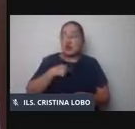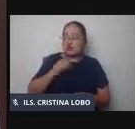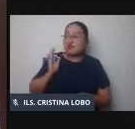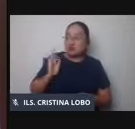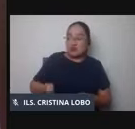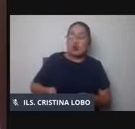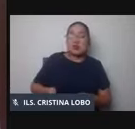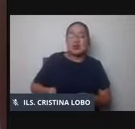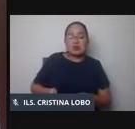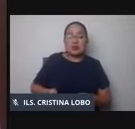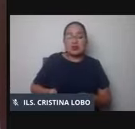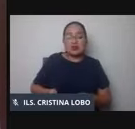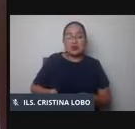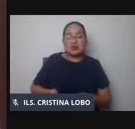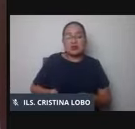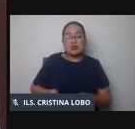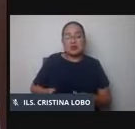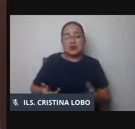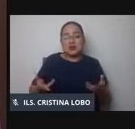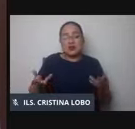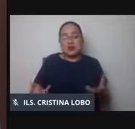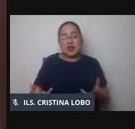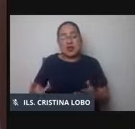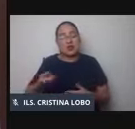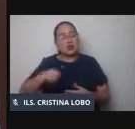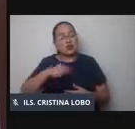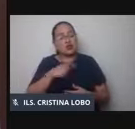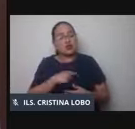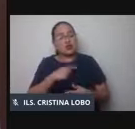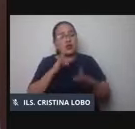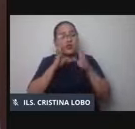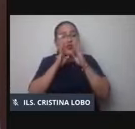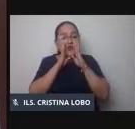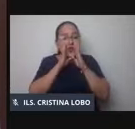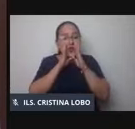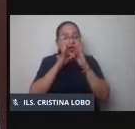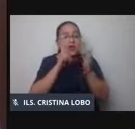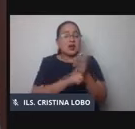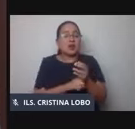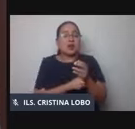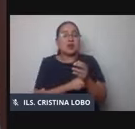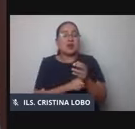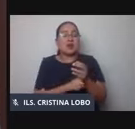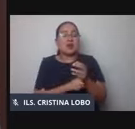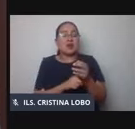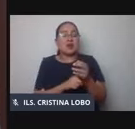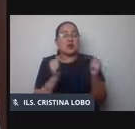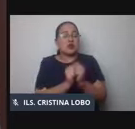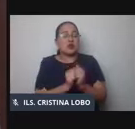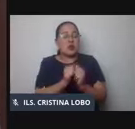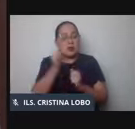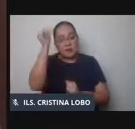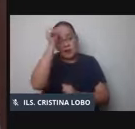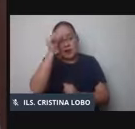la religiosa. Y uno se confiesa o uno hace un proceso de,